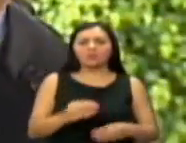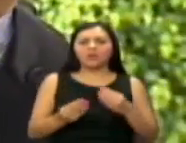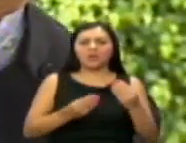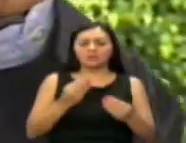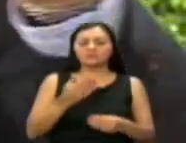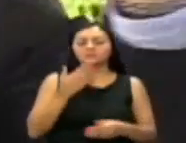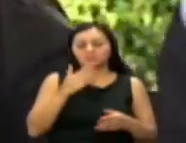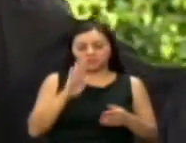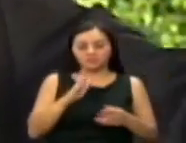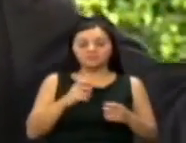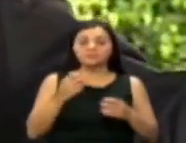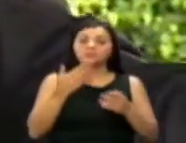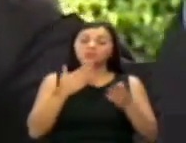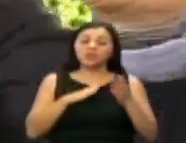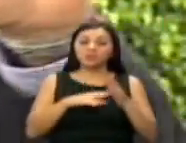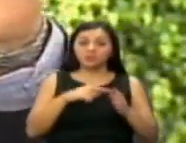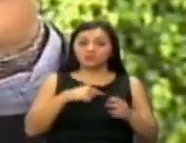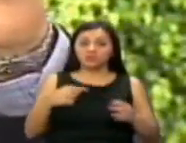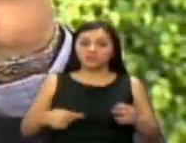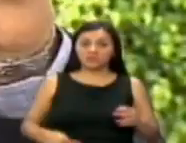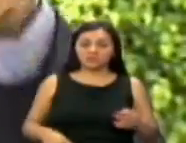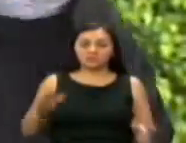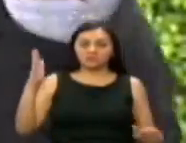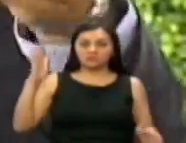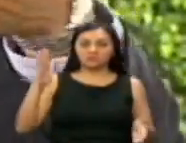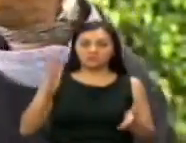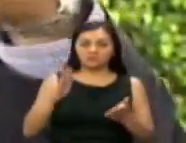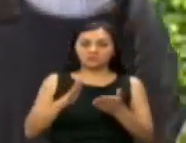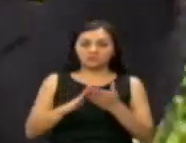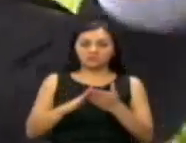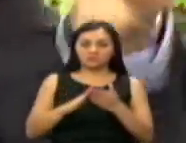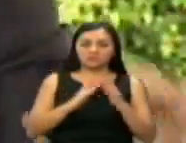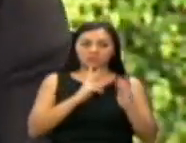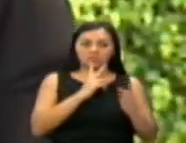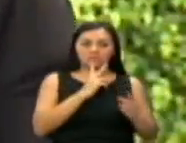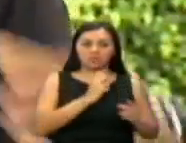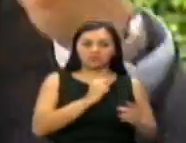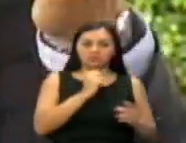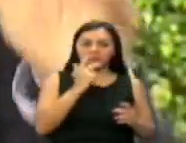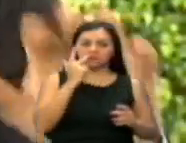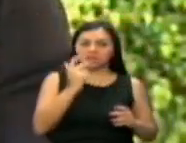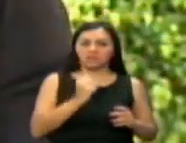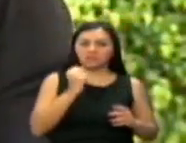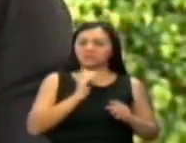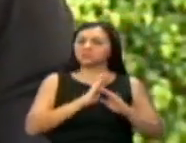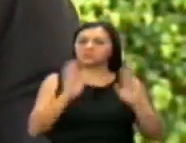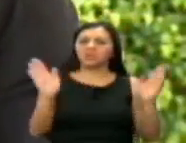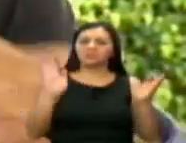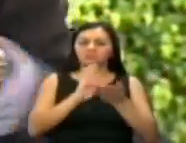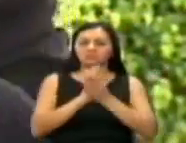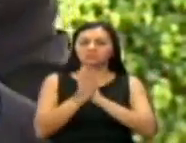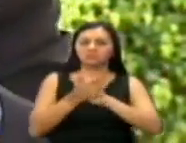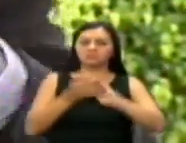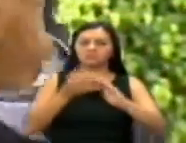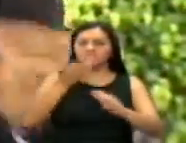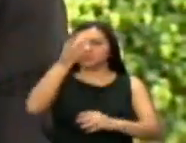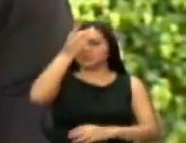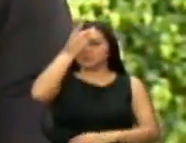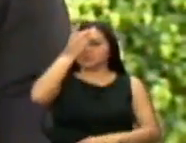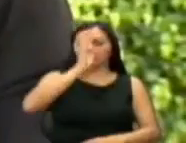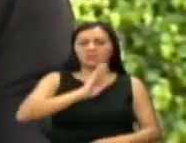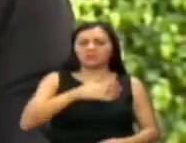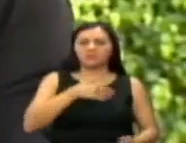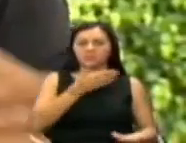con China, el pago en petróleo va a disminuir a través del tiempo. Entonces, después de 2-3 años, tendremos libre márgenes de petróleo